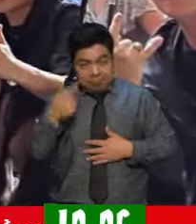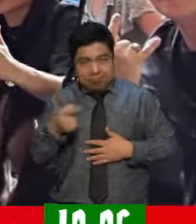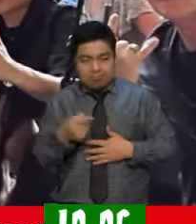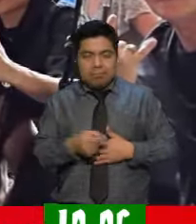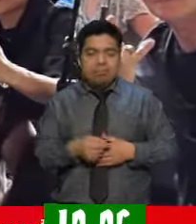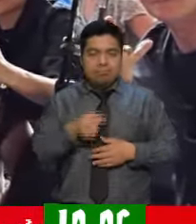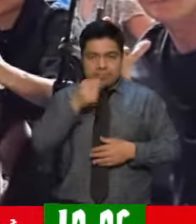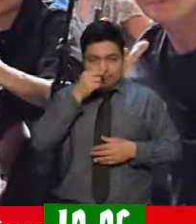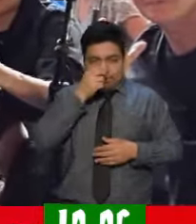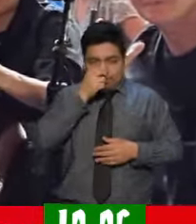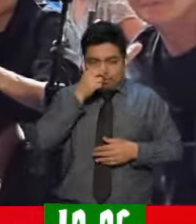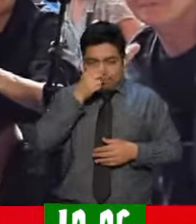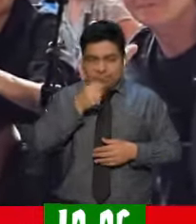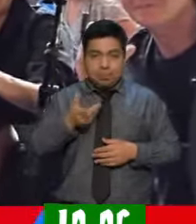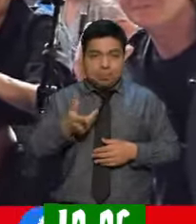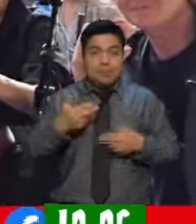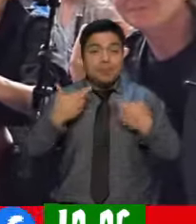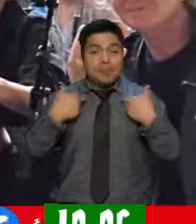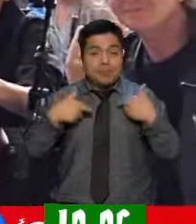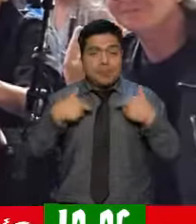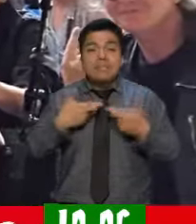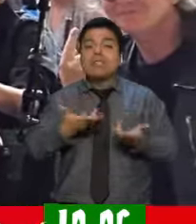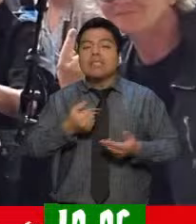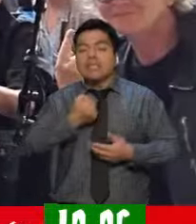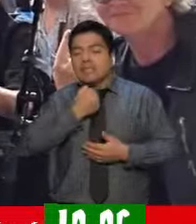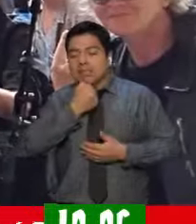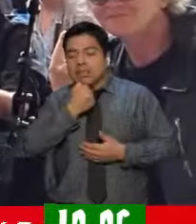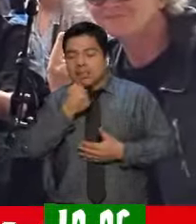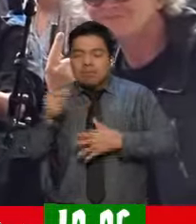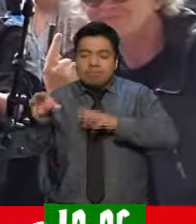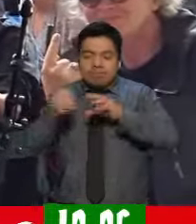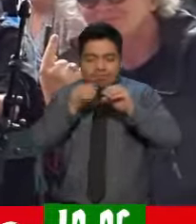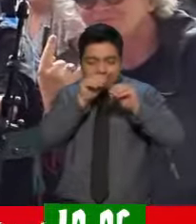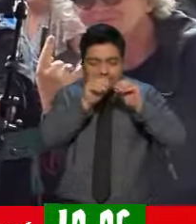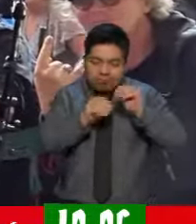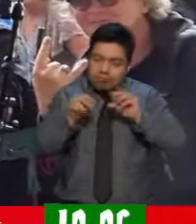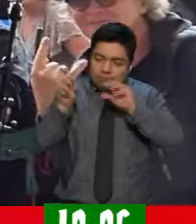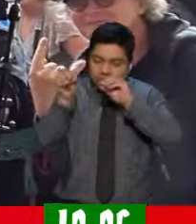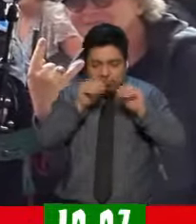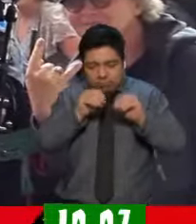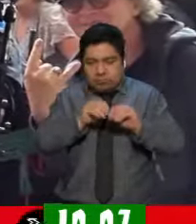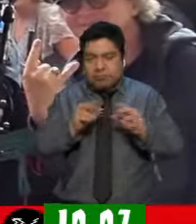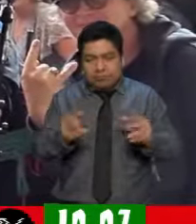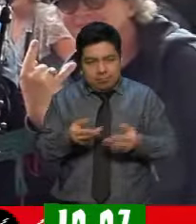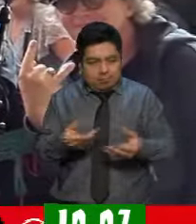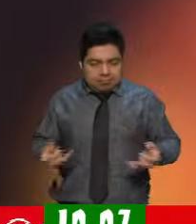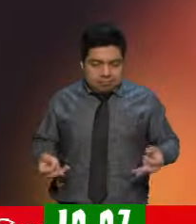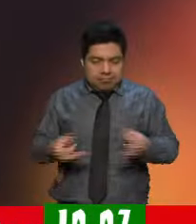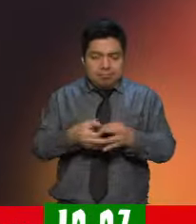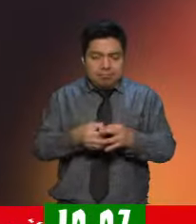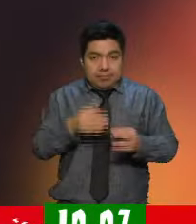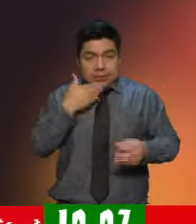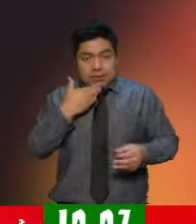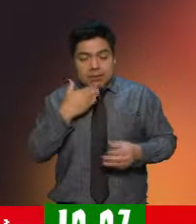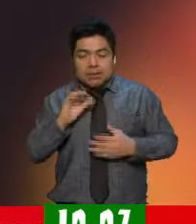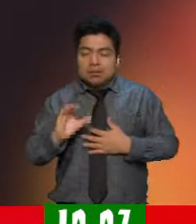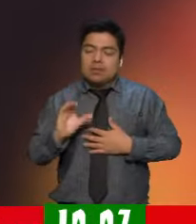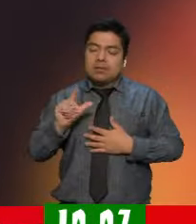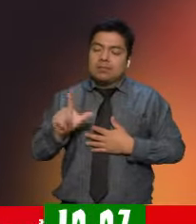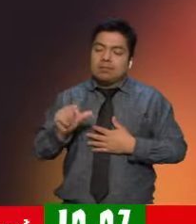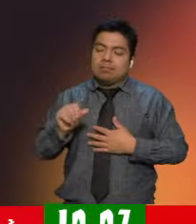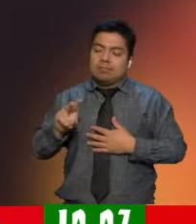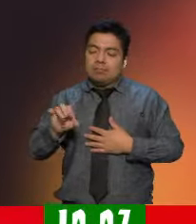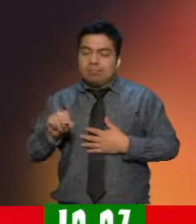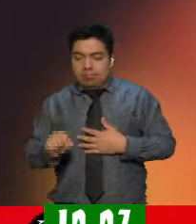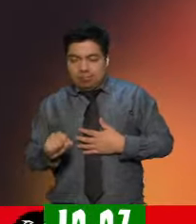ropa vieja que ya no utilizaran, para poder hacer el vestuario, que va con la línea, ¿no? De lo que estamos hablando, y lo hizo Clarice Mont.